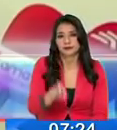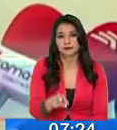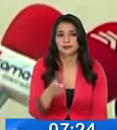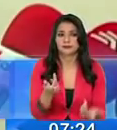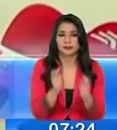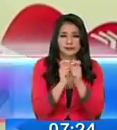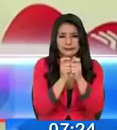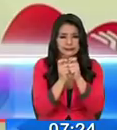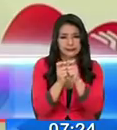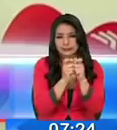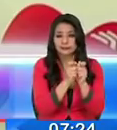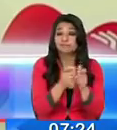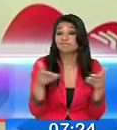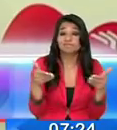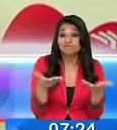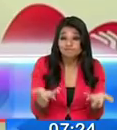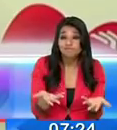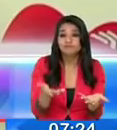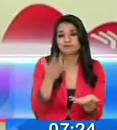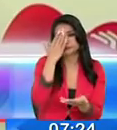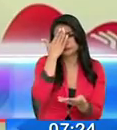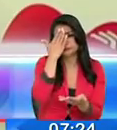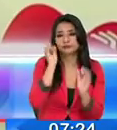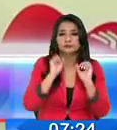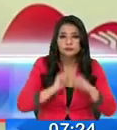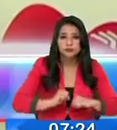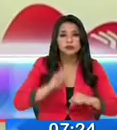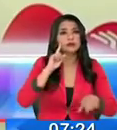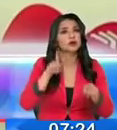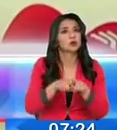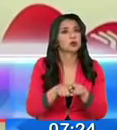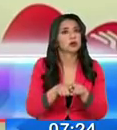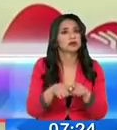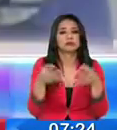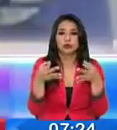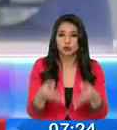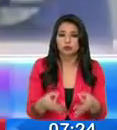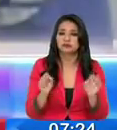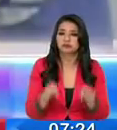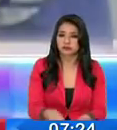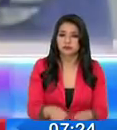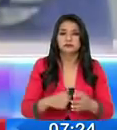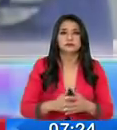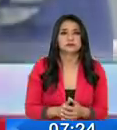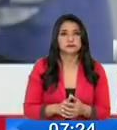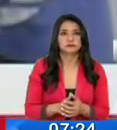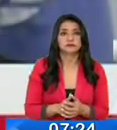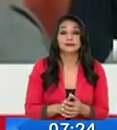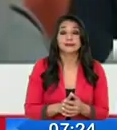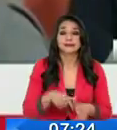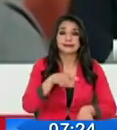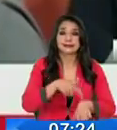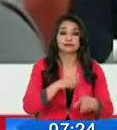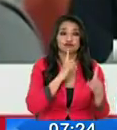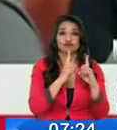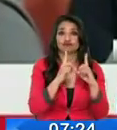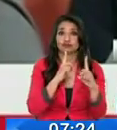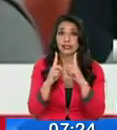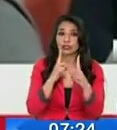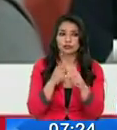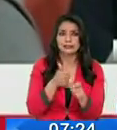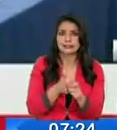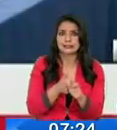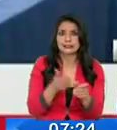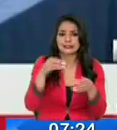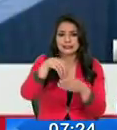calibrarse hacia un escenario en el que podamos garantizar su cumplimiento. El tiempo del diálogo y la negociación se acorta,